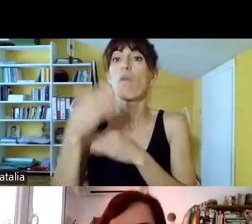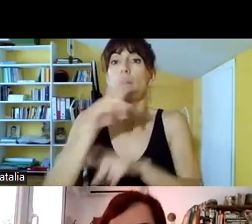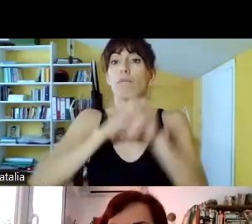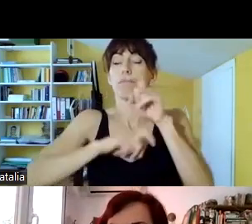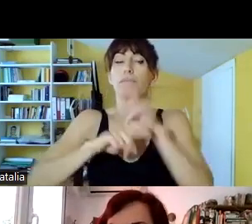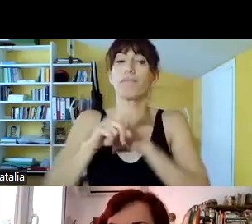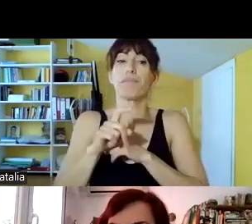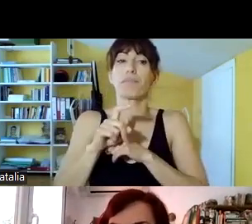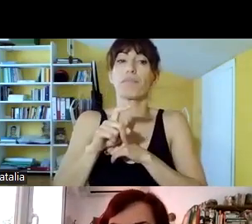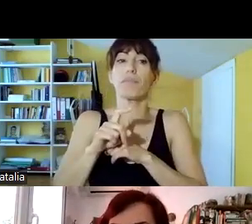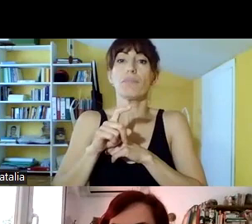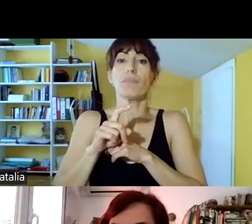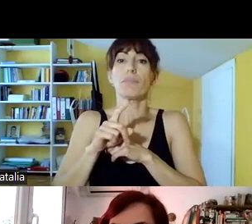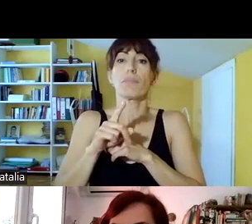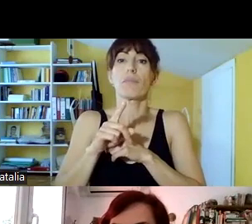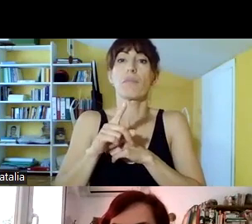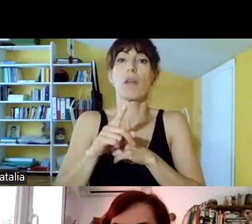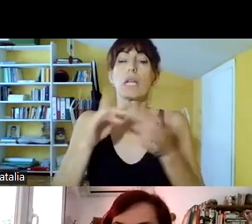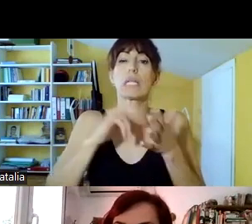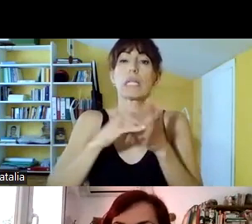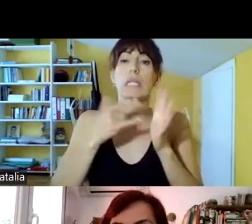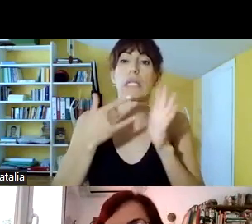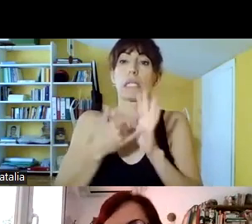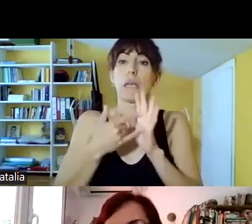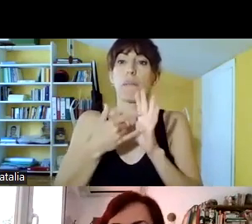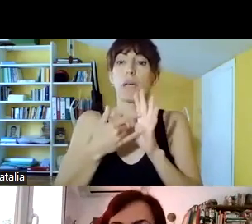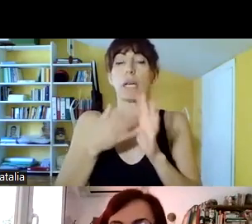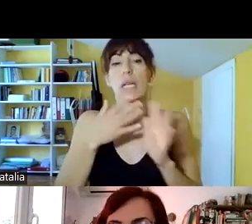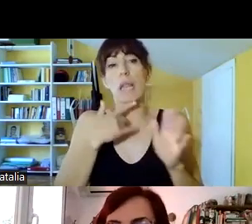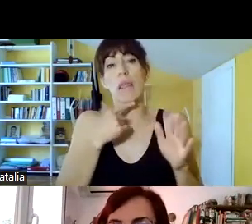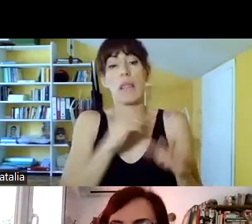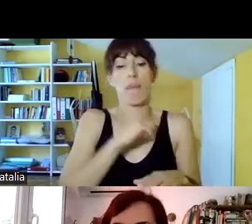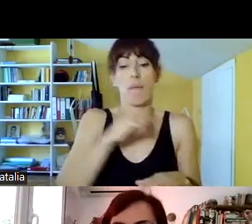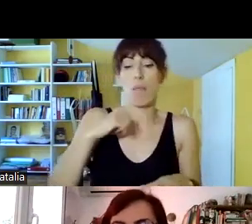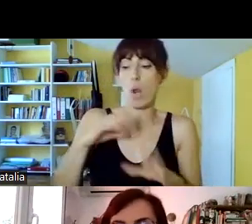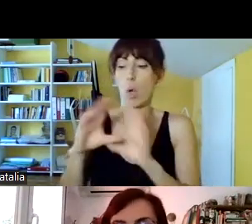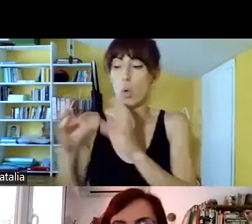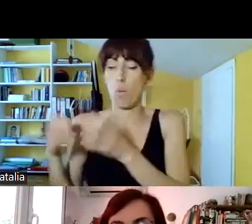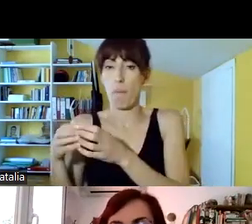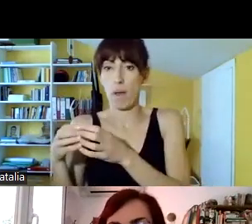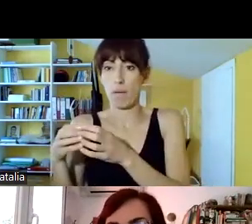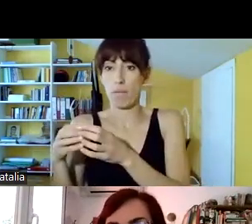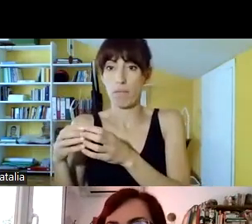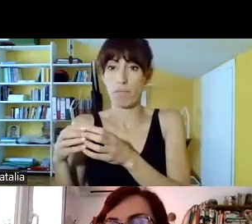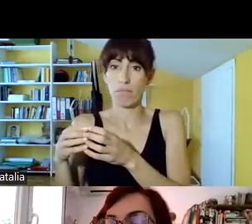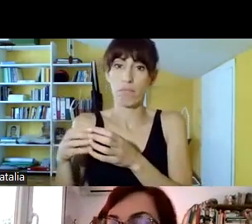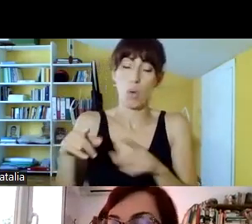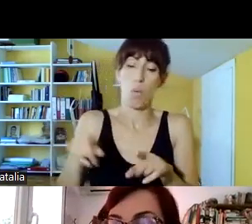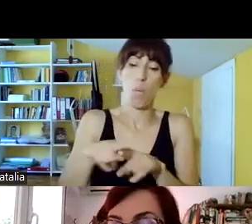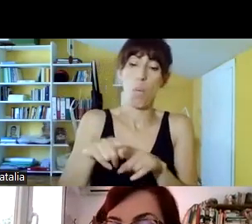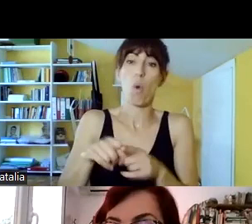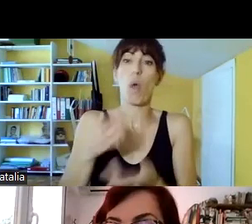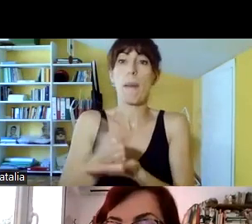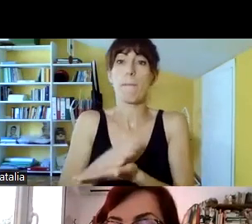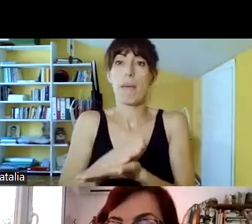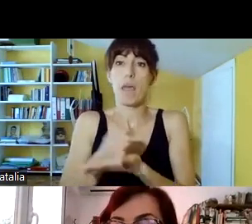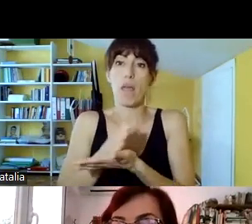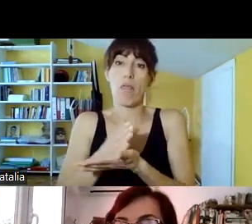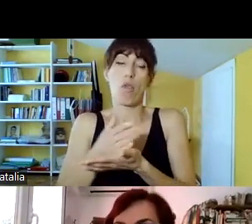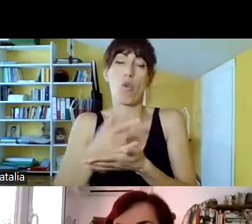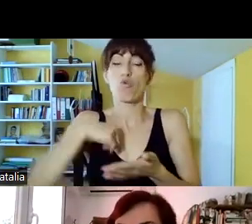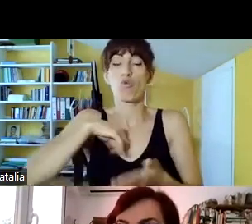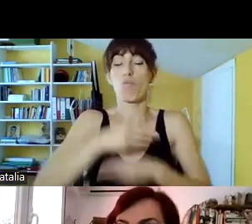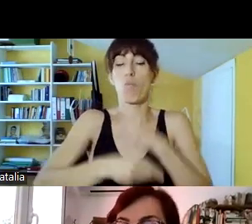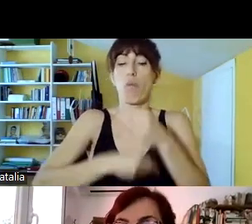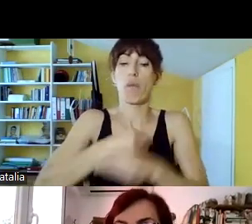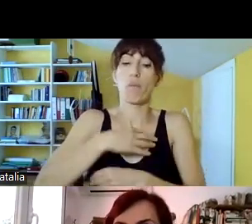parte de lo que aborda el sistema sanitario que tiene que ver con lo individual y lo grupal como zona gris intermedia, hay cosas que podemos hacer en